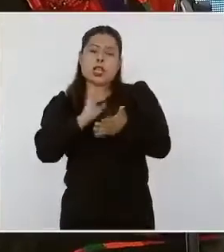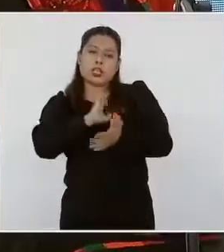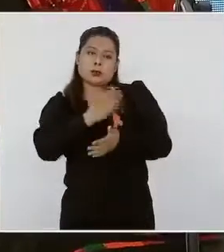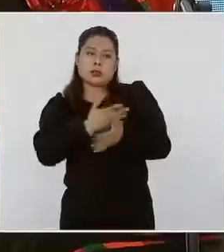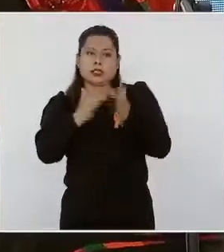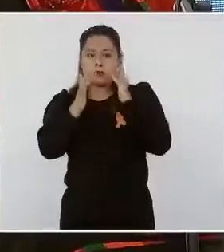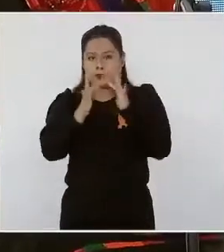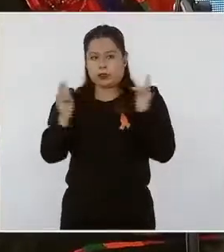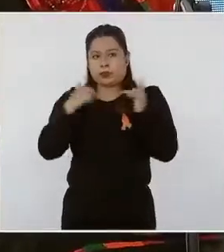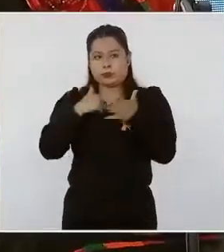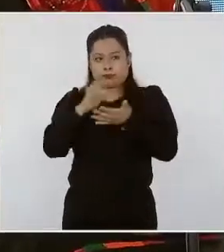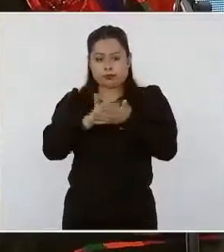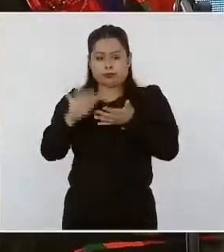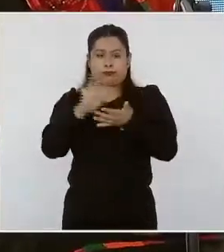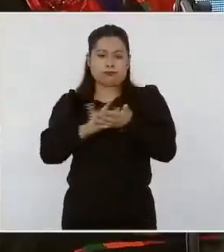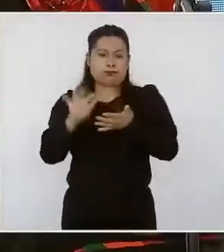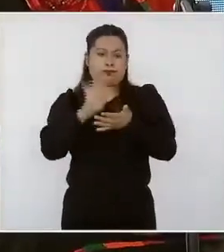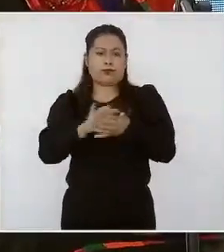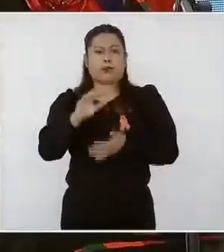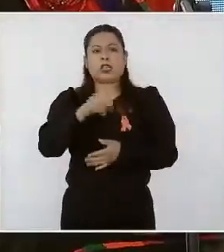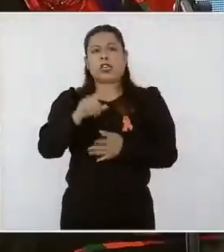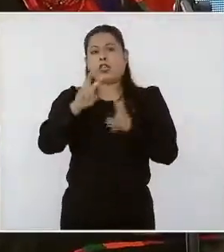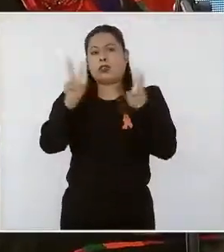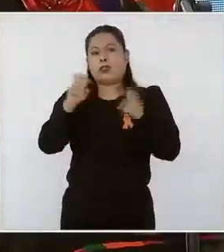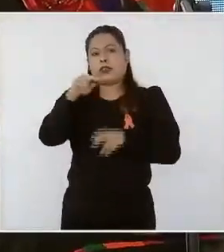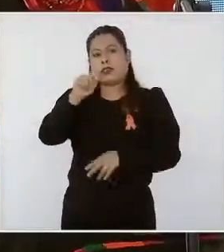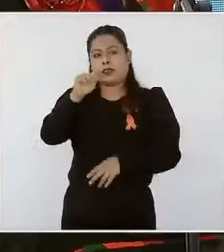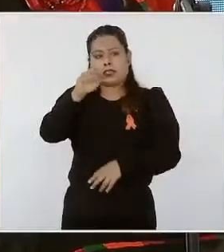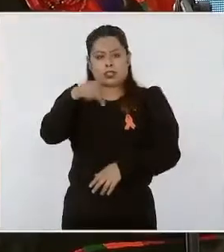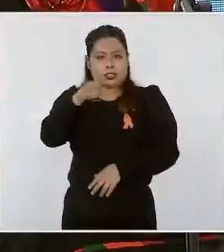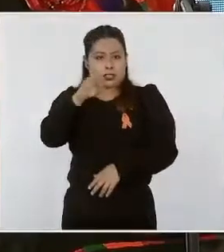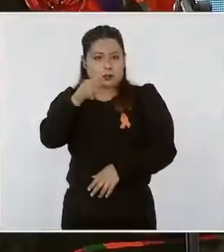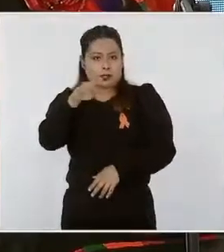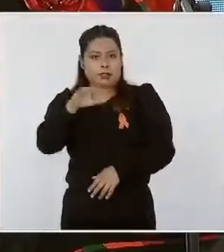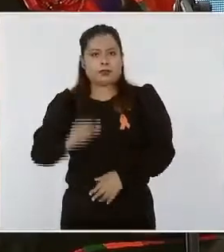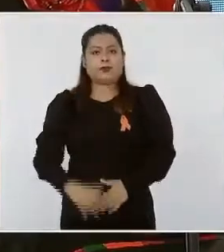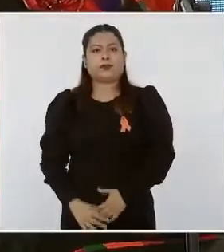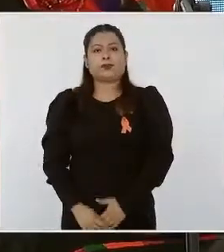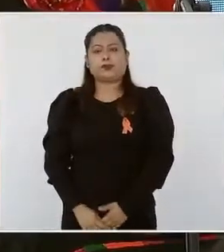de lo que voy a leer. Sin título, de Natacha Canapé.